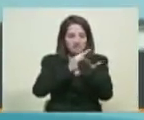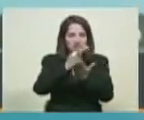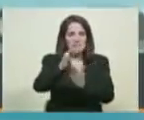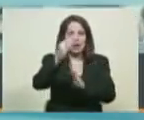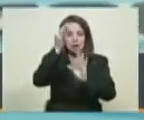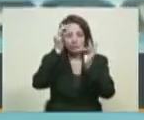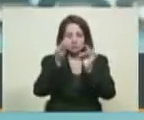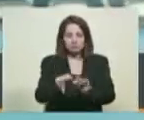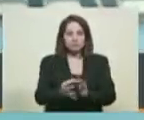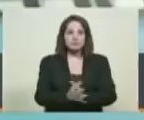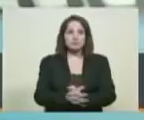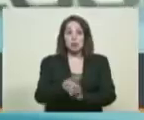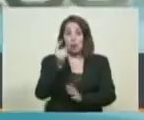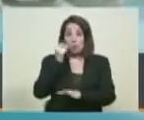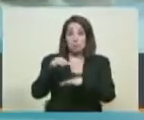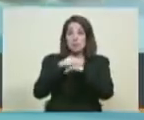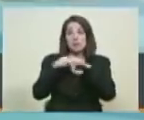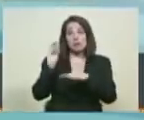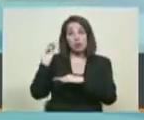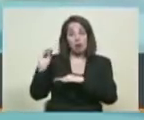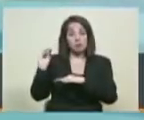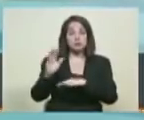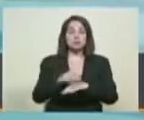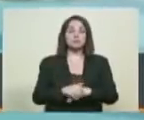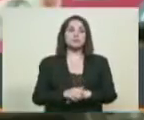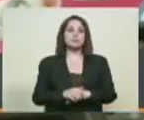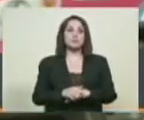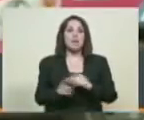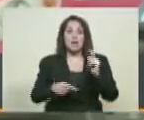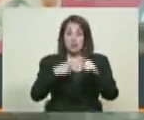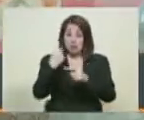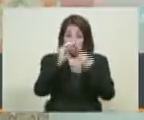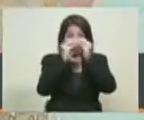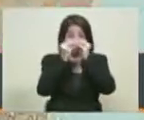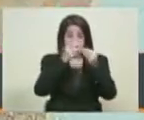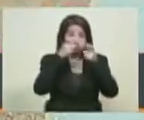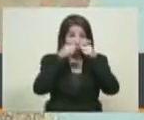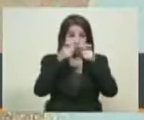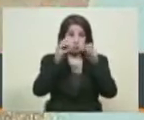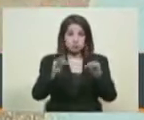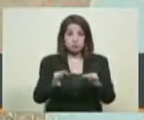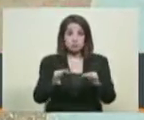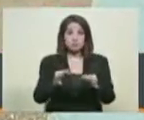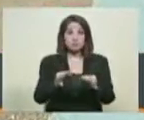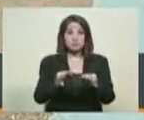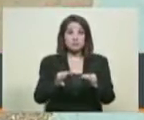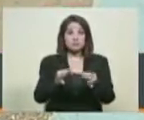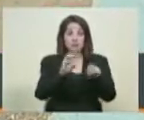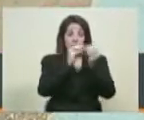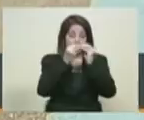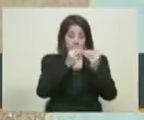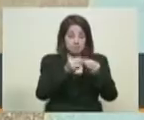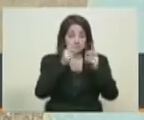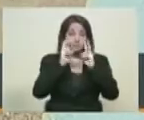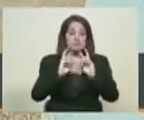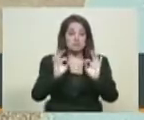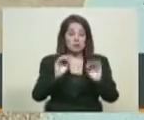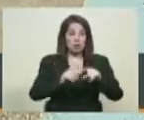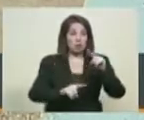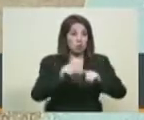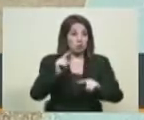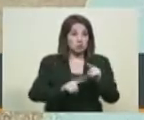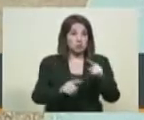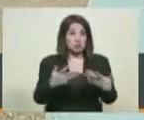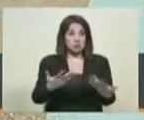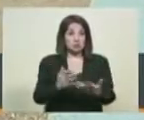compañero ministro Hipólito Abreu, el mantenimiento. Y después el mantenimiento correctivo, o que llamaban en inglés